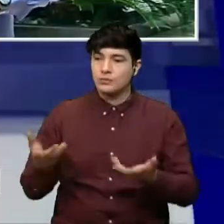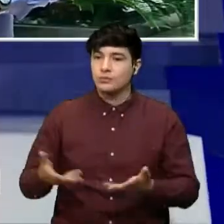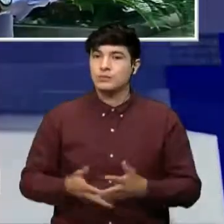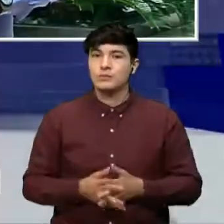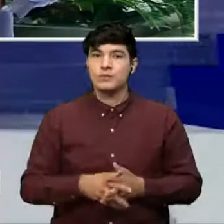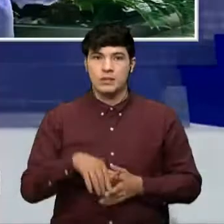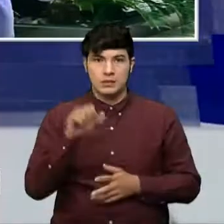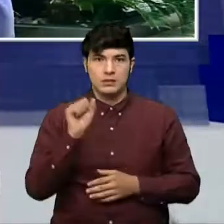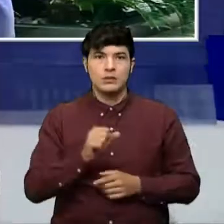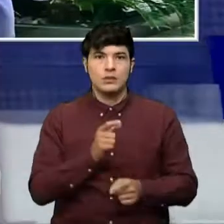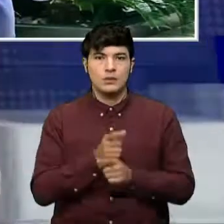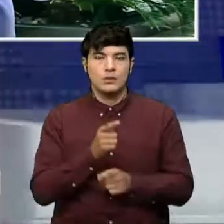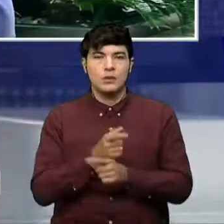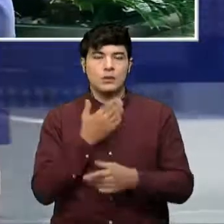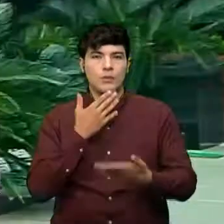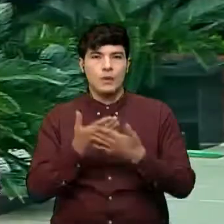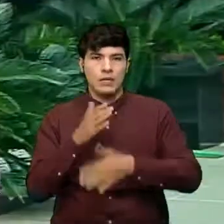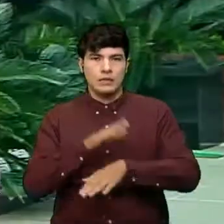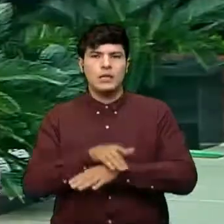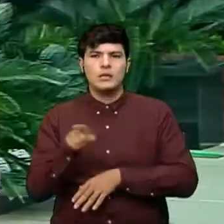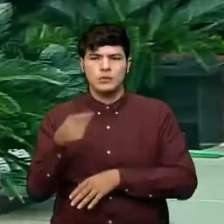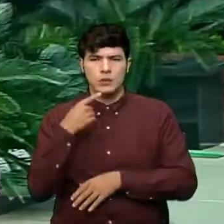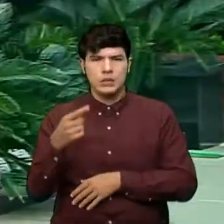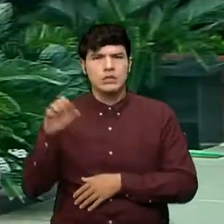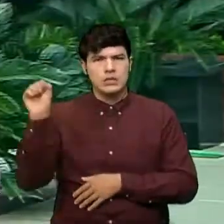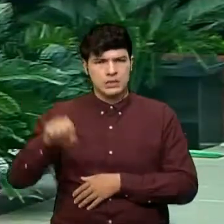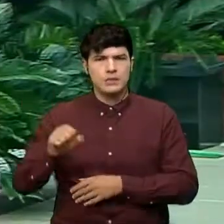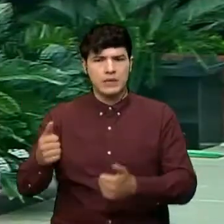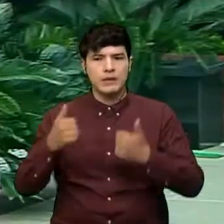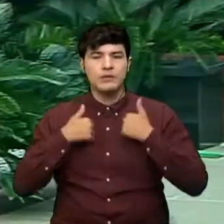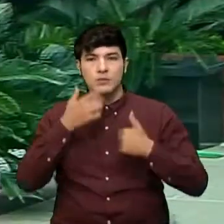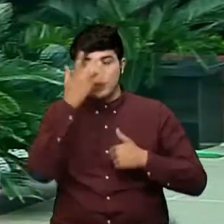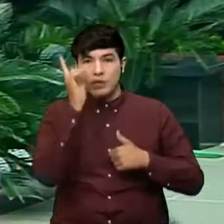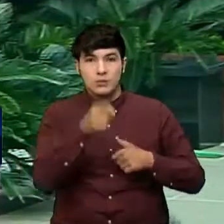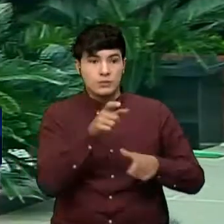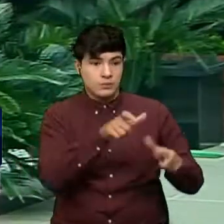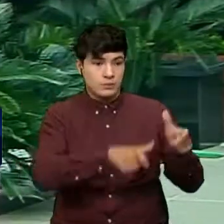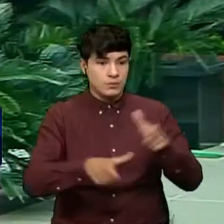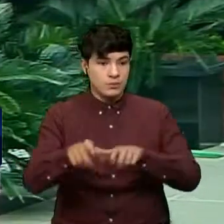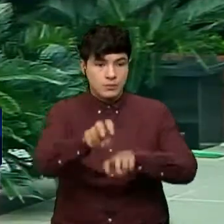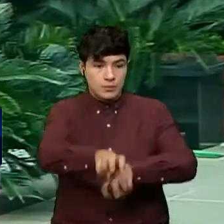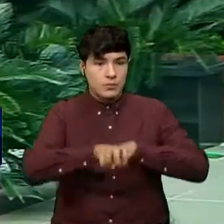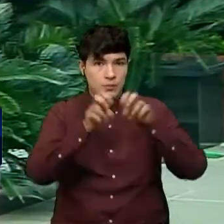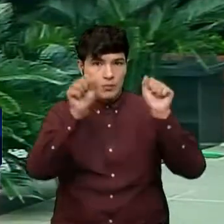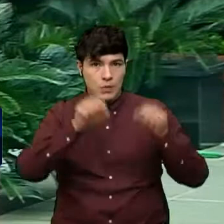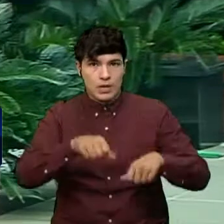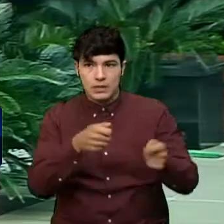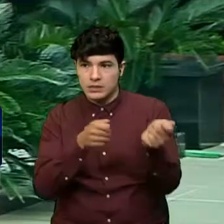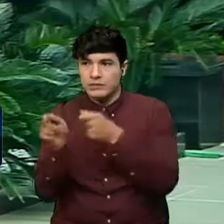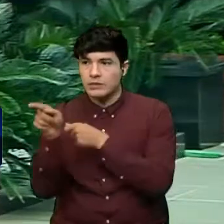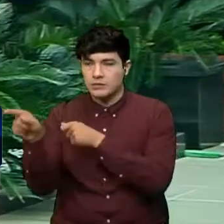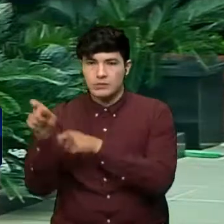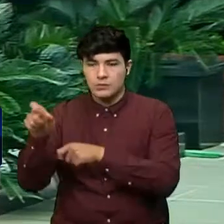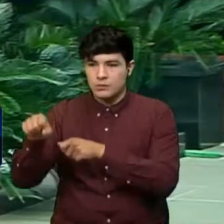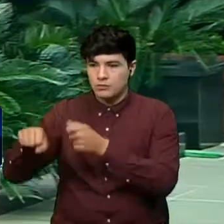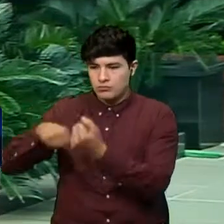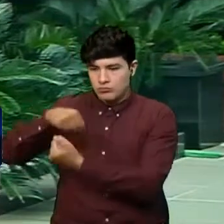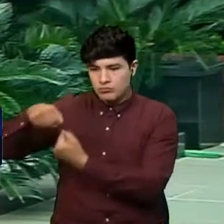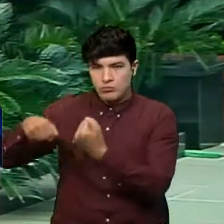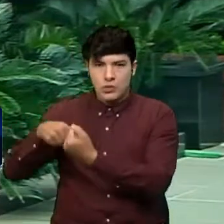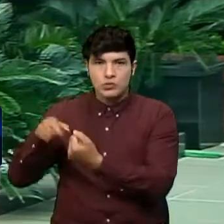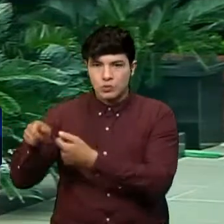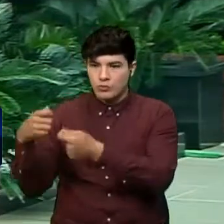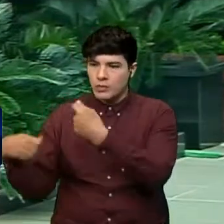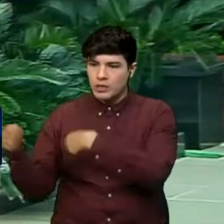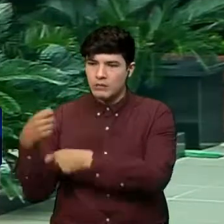Así es, buenas tardes. Pues Fede Arroz dice que sí va a haber beneficios porque los productores podrán llevar el arroz al molino directamente y venderlo sin intermediarios. Sin embargo,